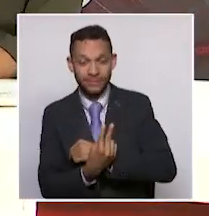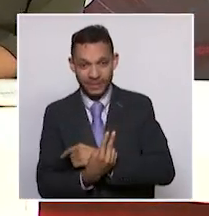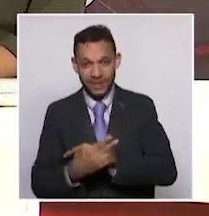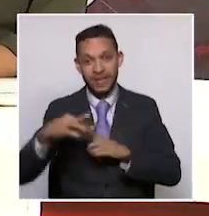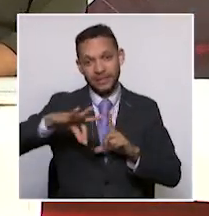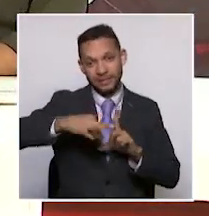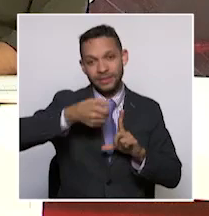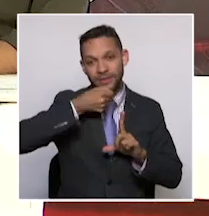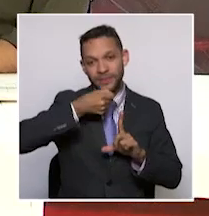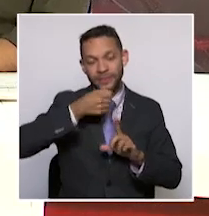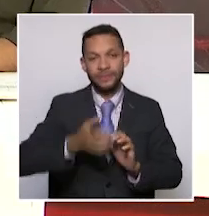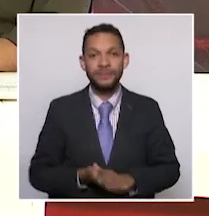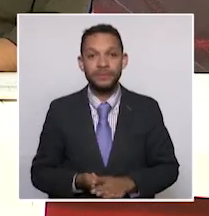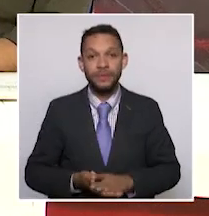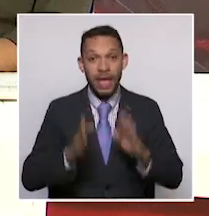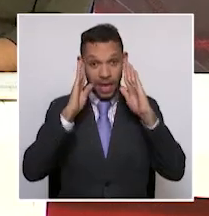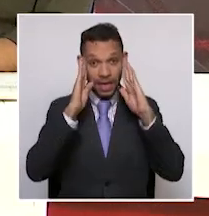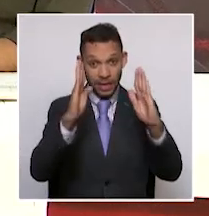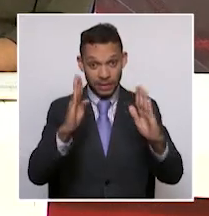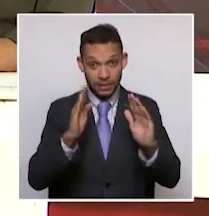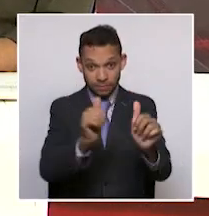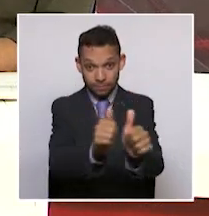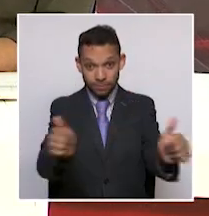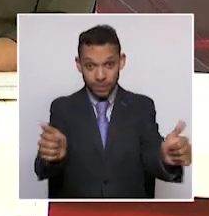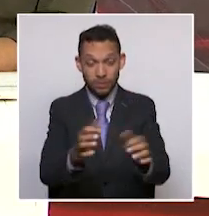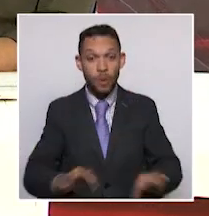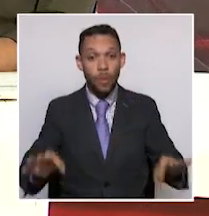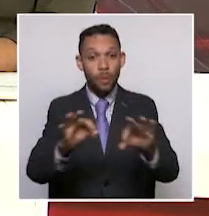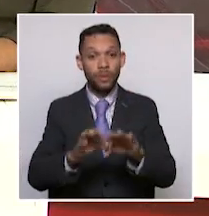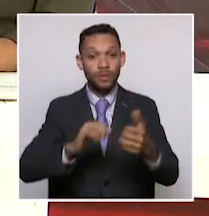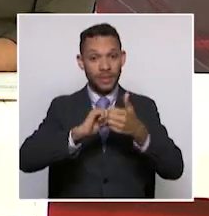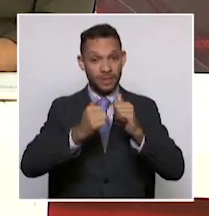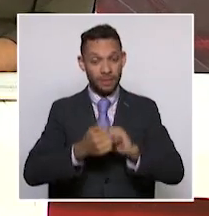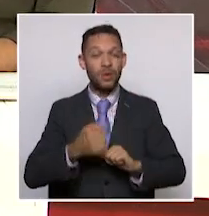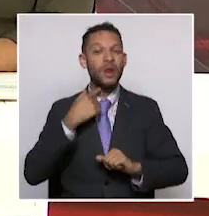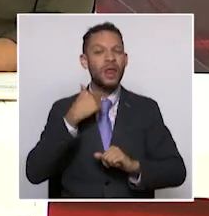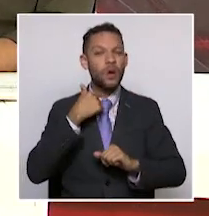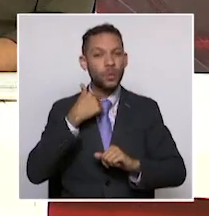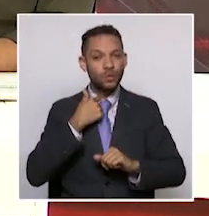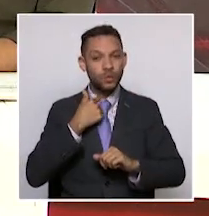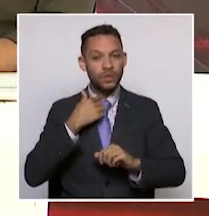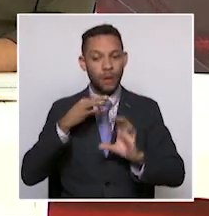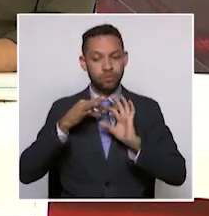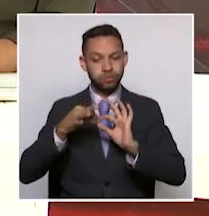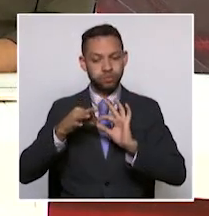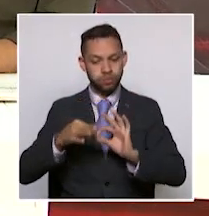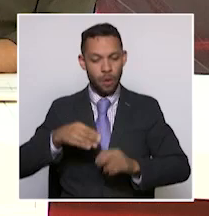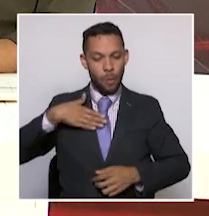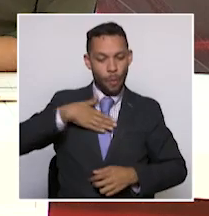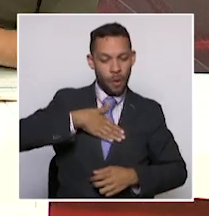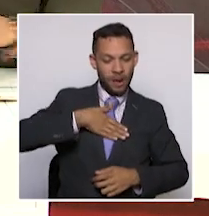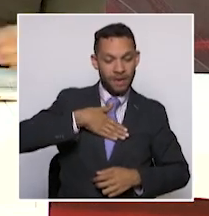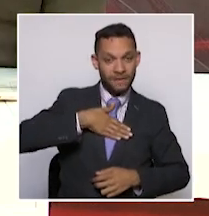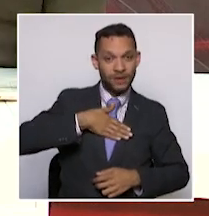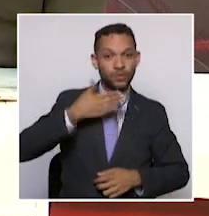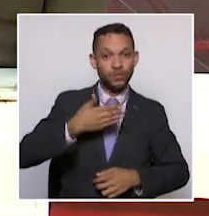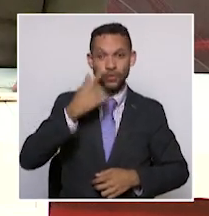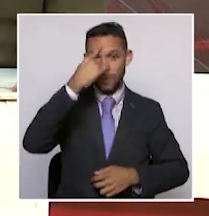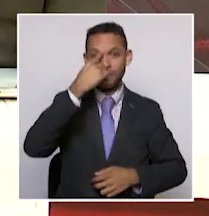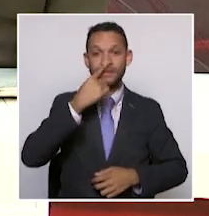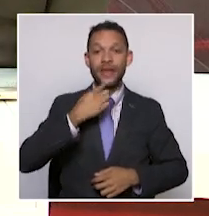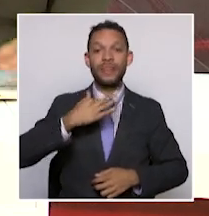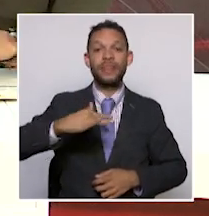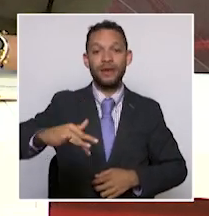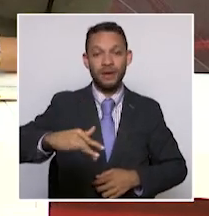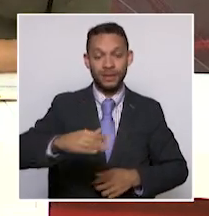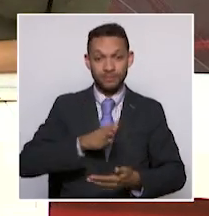con Telecafé Noticias. La gente está pendiente también de toda la información deportiva, Juegos Bolivarianos, ya se prepara Santa Marta. Sí, en dos días,